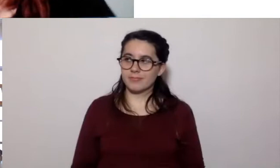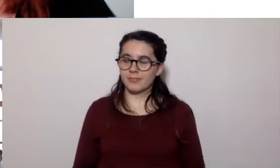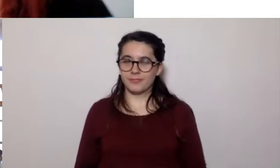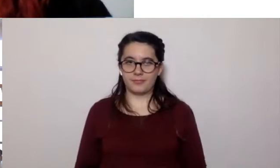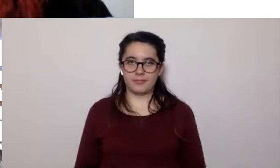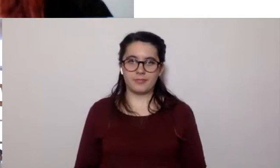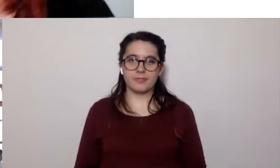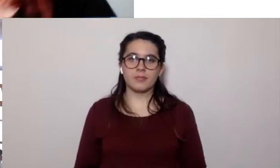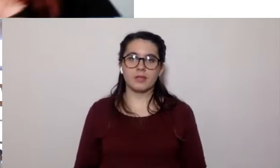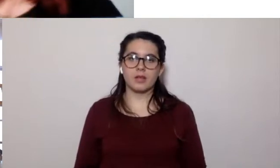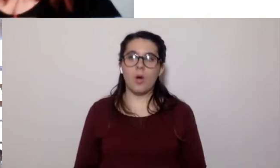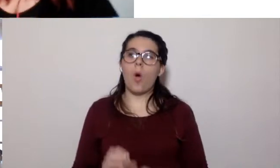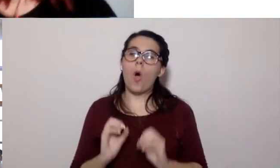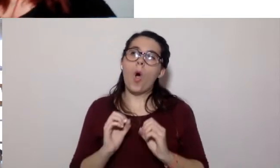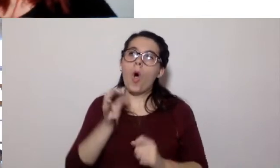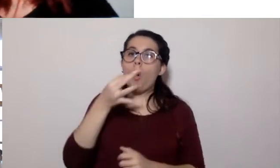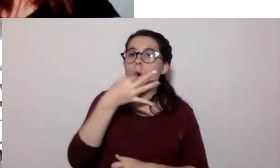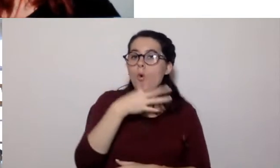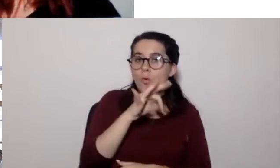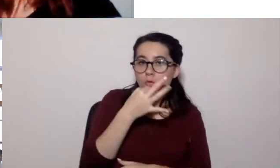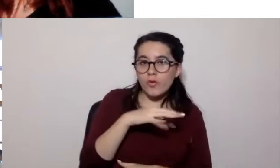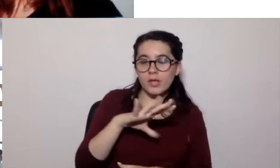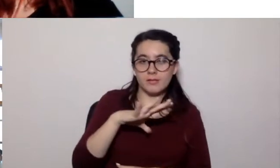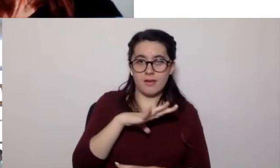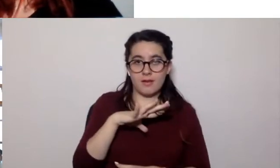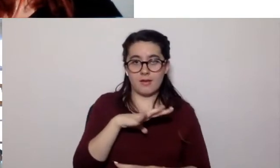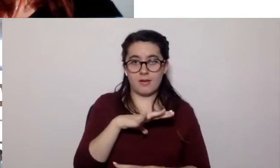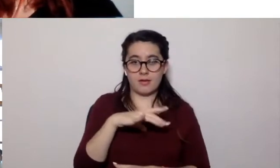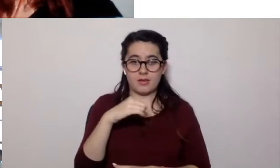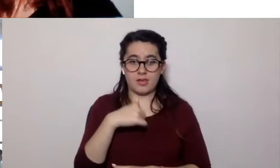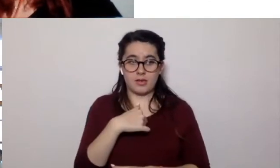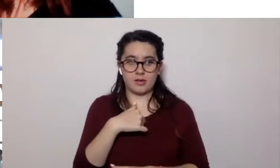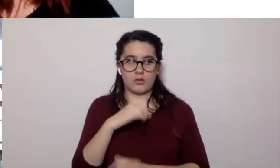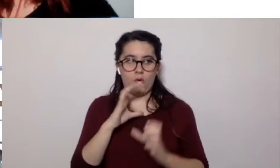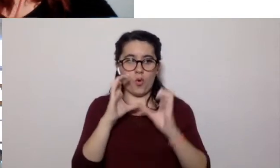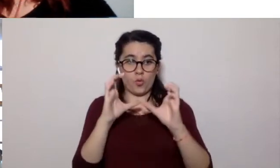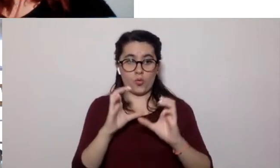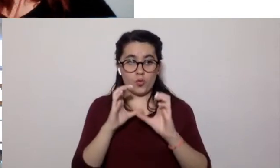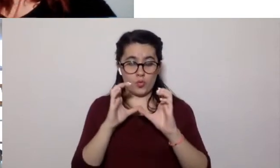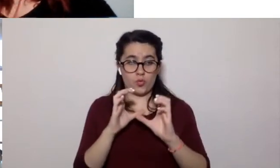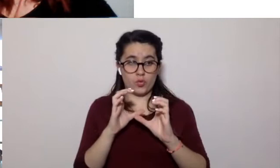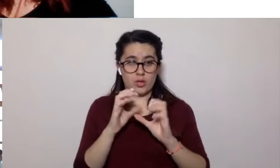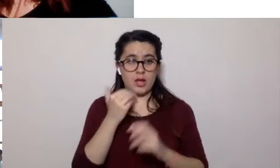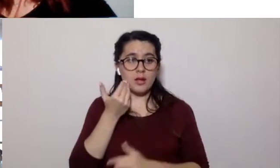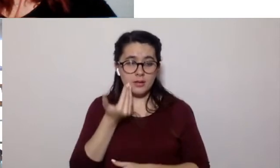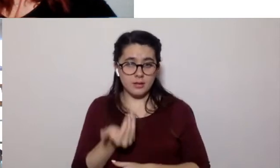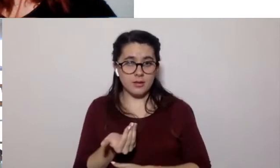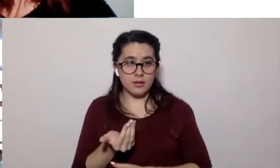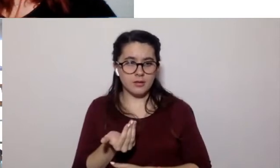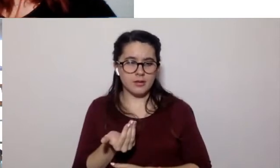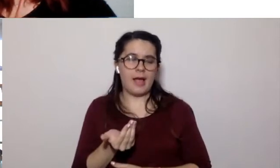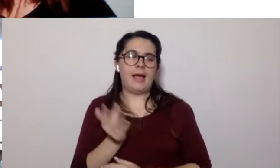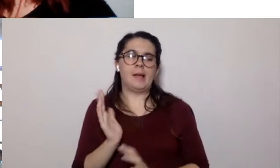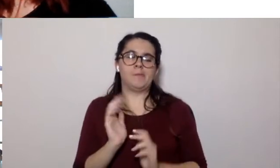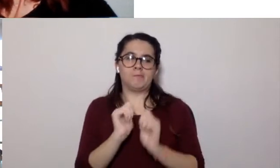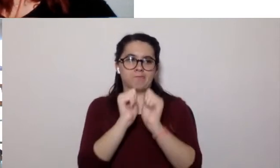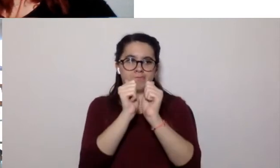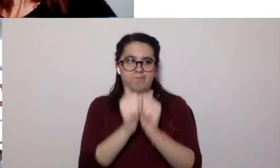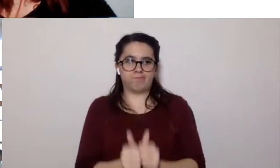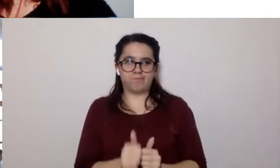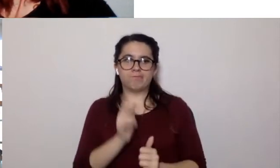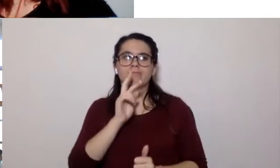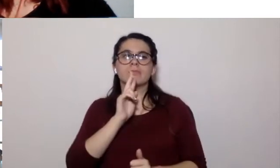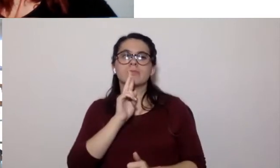Si todos van a ir a una fiesta y yo me quiero cuidar, está dentro de mi control decir, mejor no voy, ¿no?